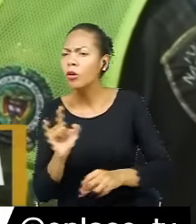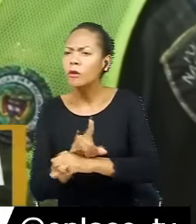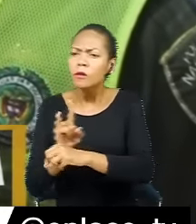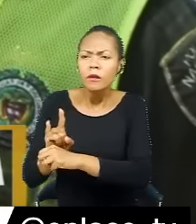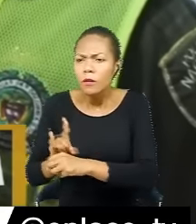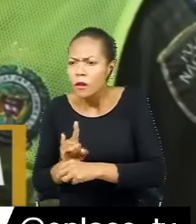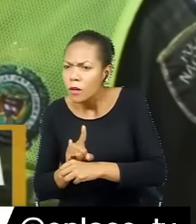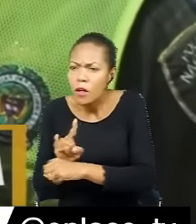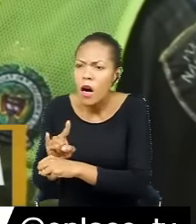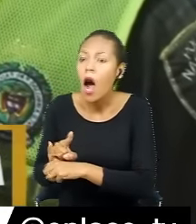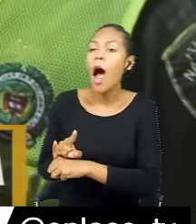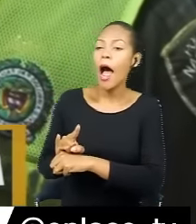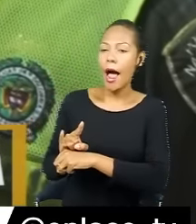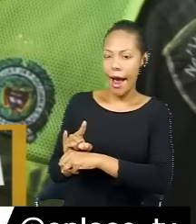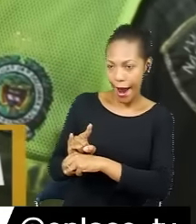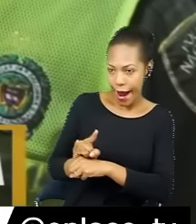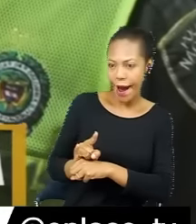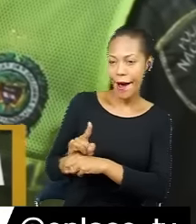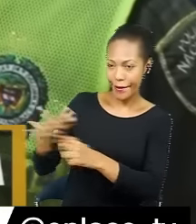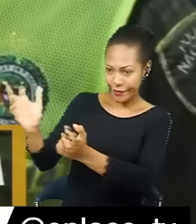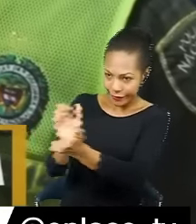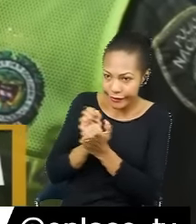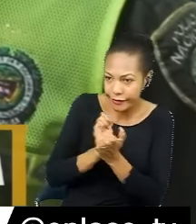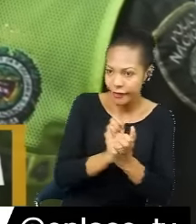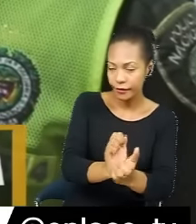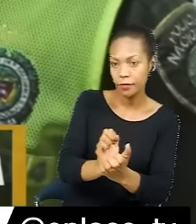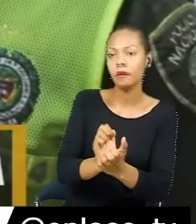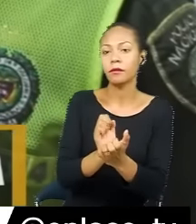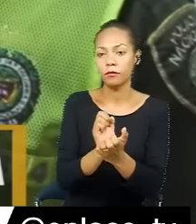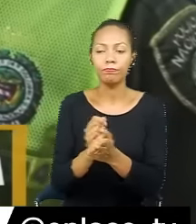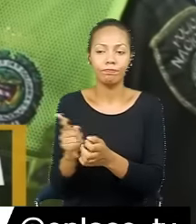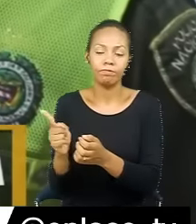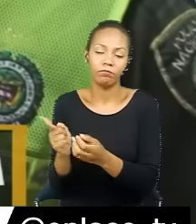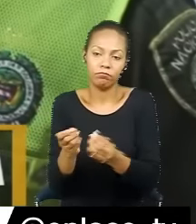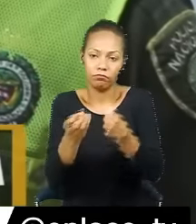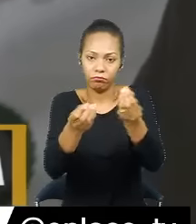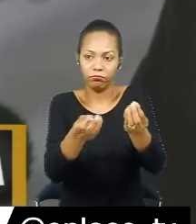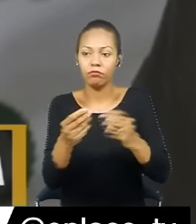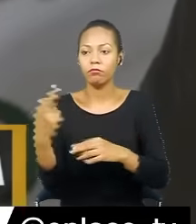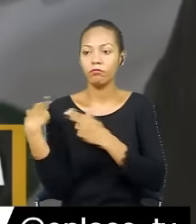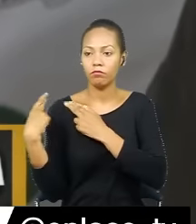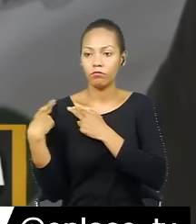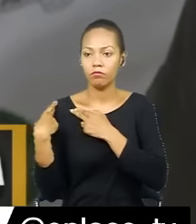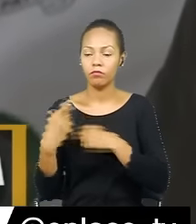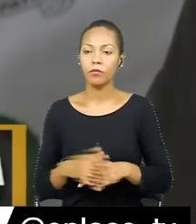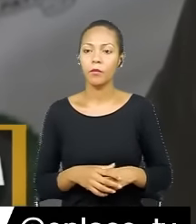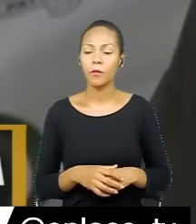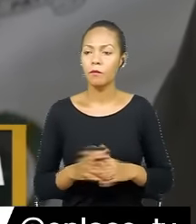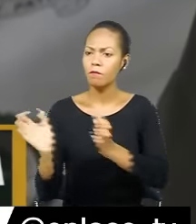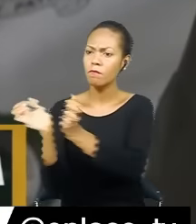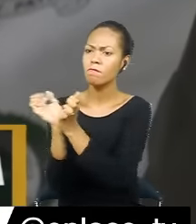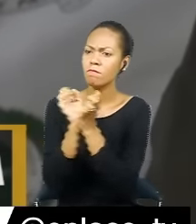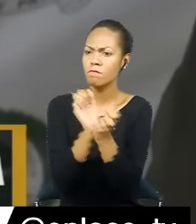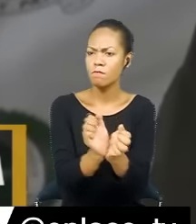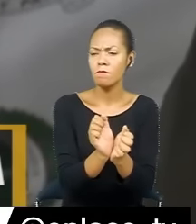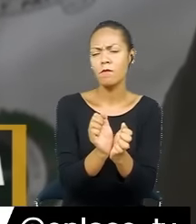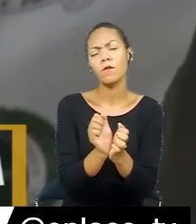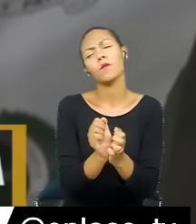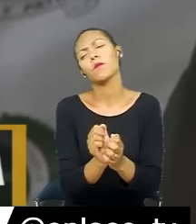poder primero capturarle y posterior pues dejar a disposición a este sujeto. ¿Dónde fue la captura, mayor? Esta captura se realizó a la altura de